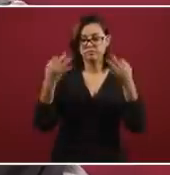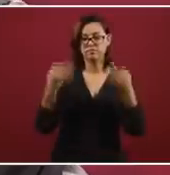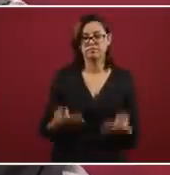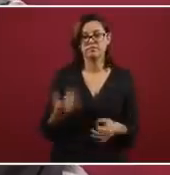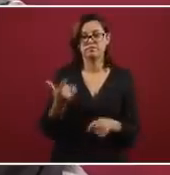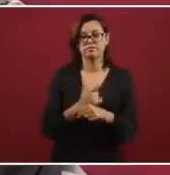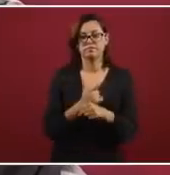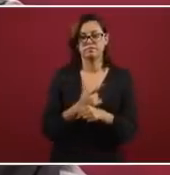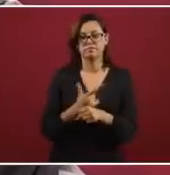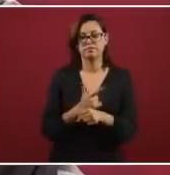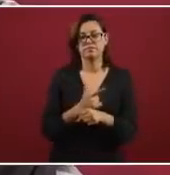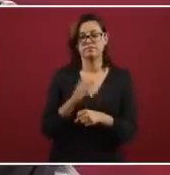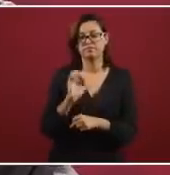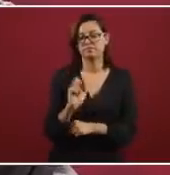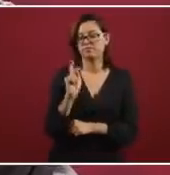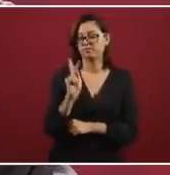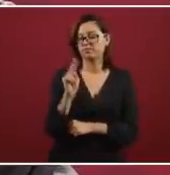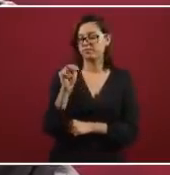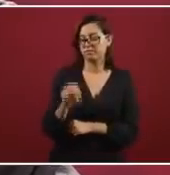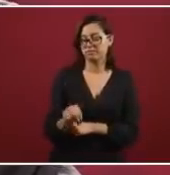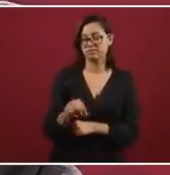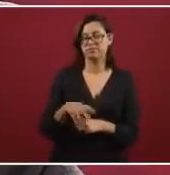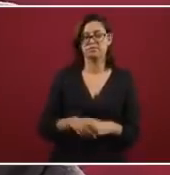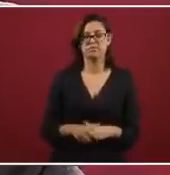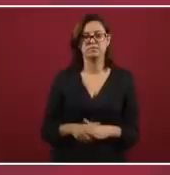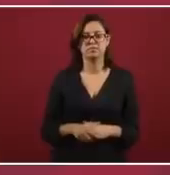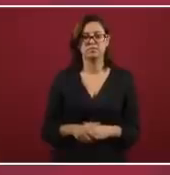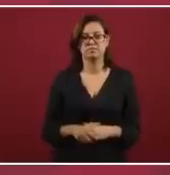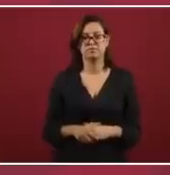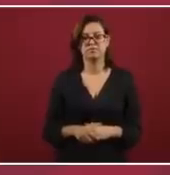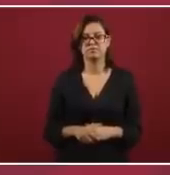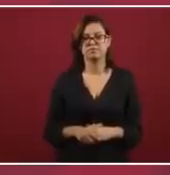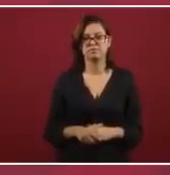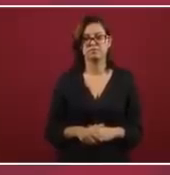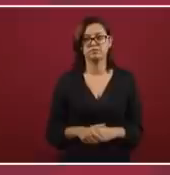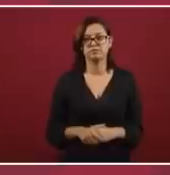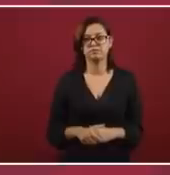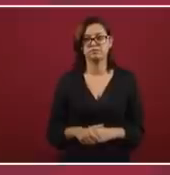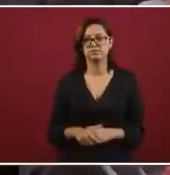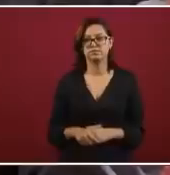el licenciado Enrique Peña Nieto, y estaba por salir